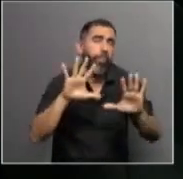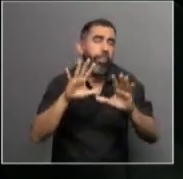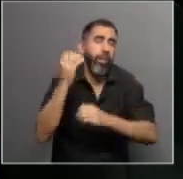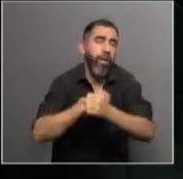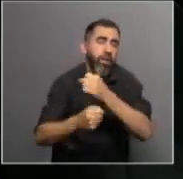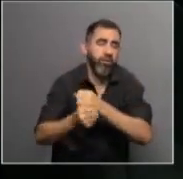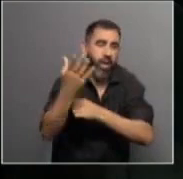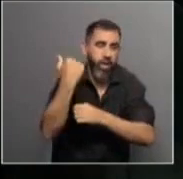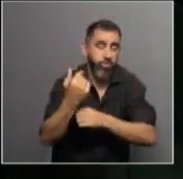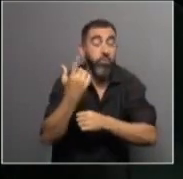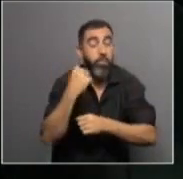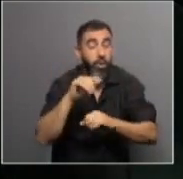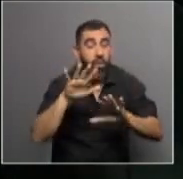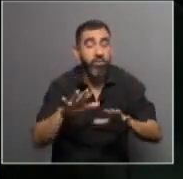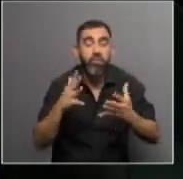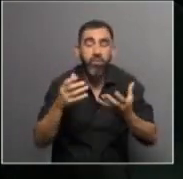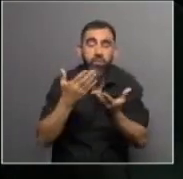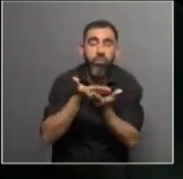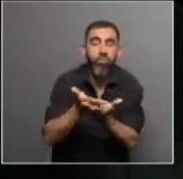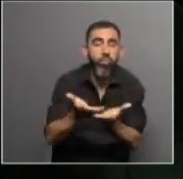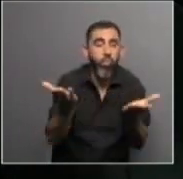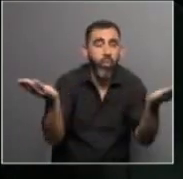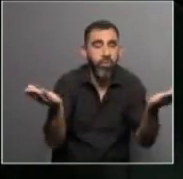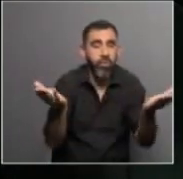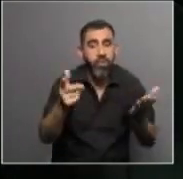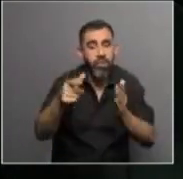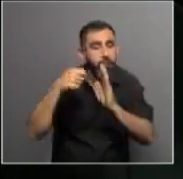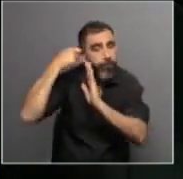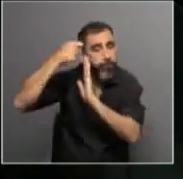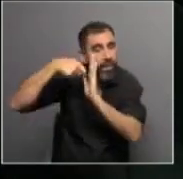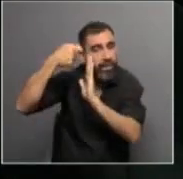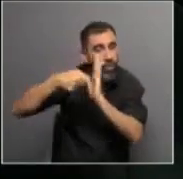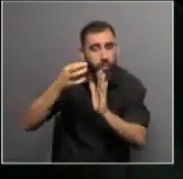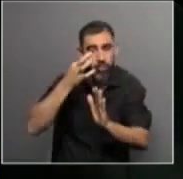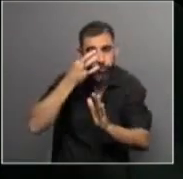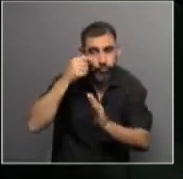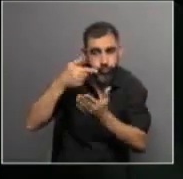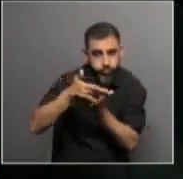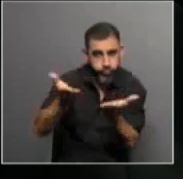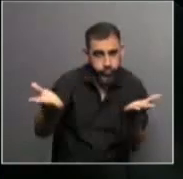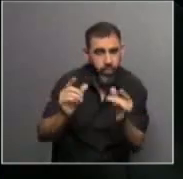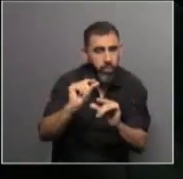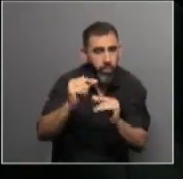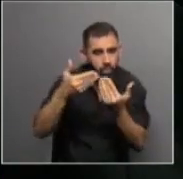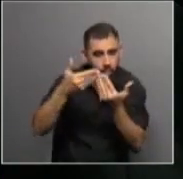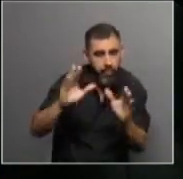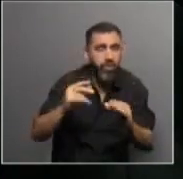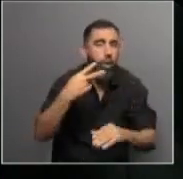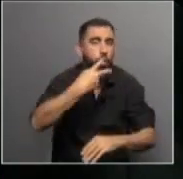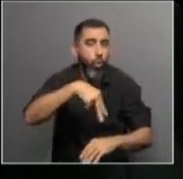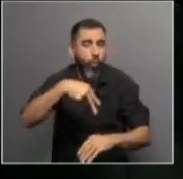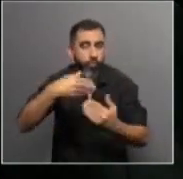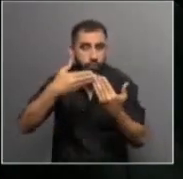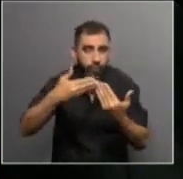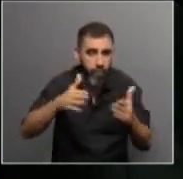pero en definitiva es lo que quiere mostrar esta película, este documental que va a estrenarse pronto, que va a estrenarse en noviembre en